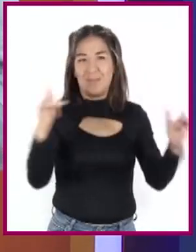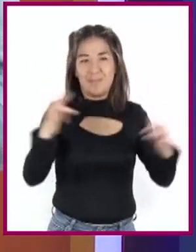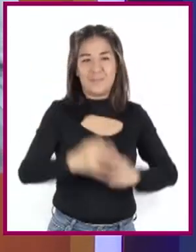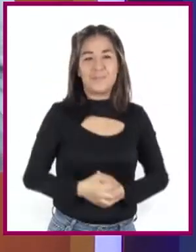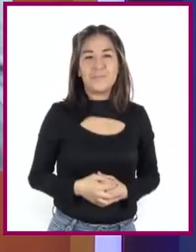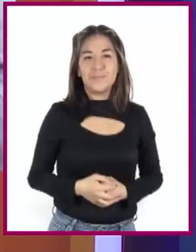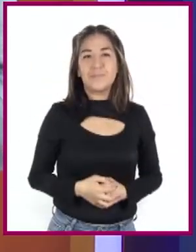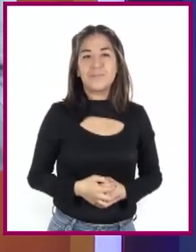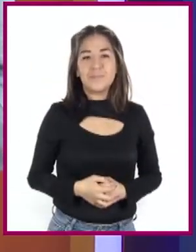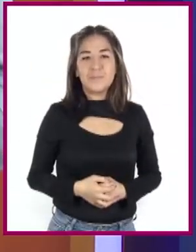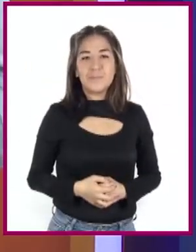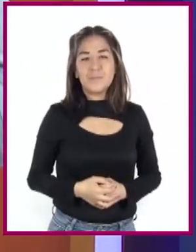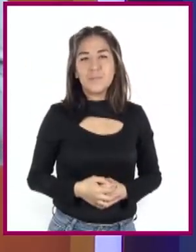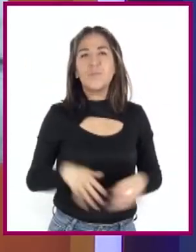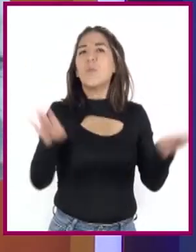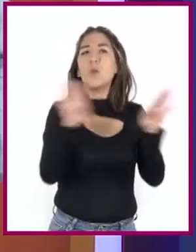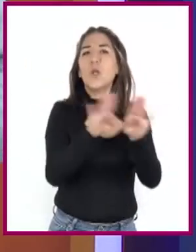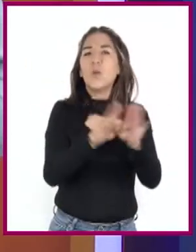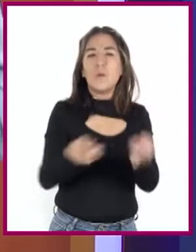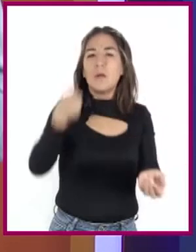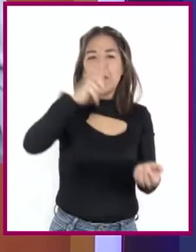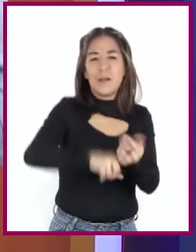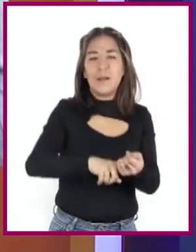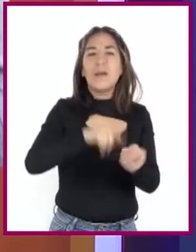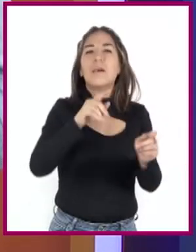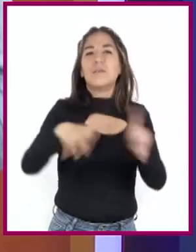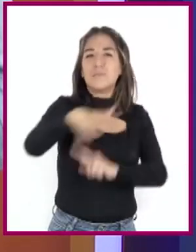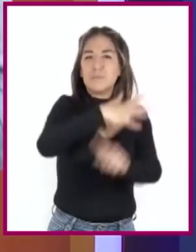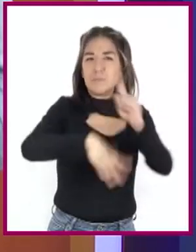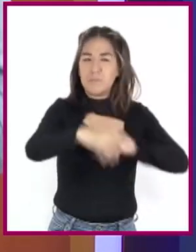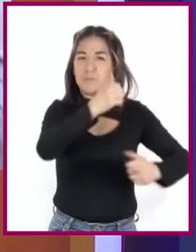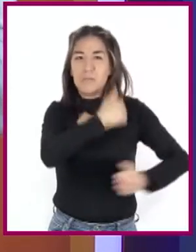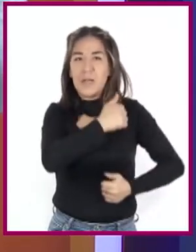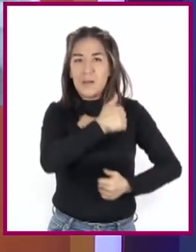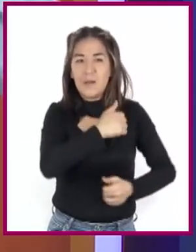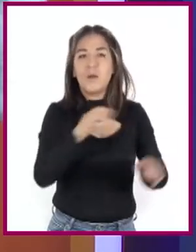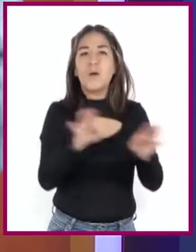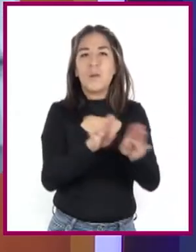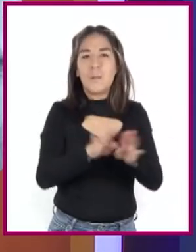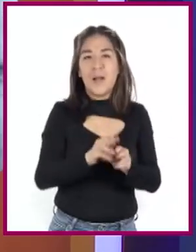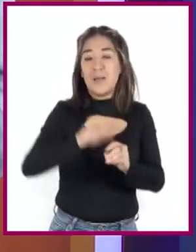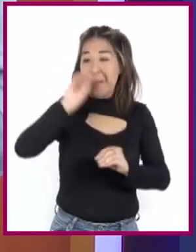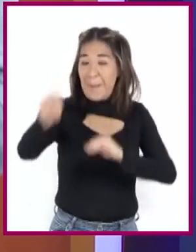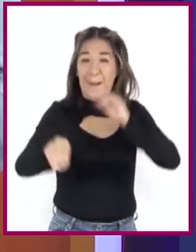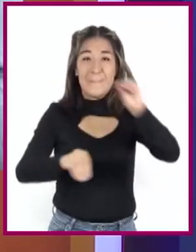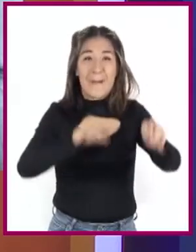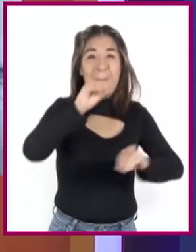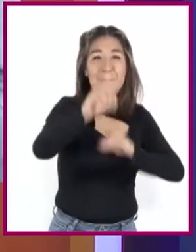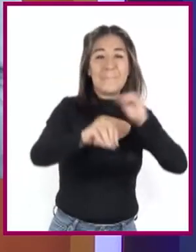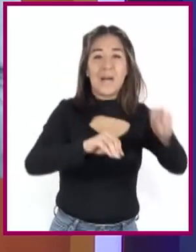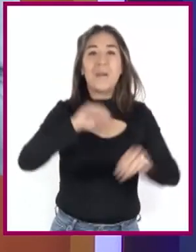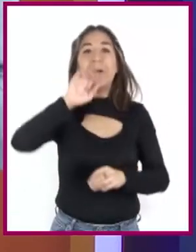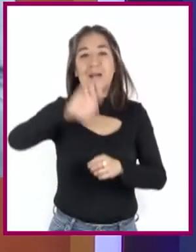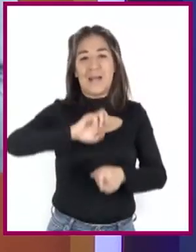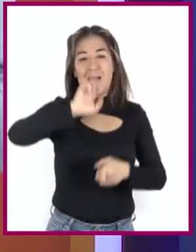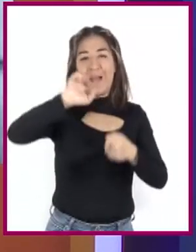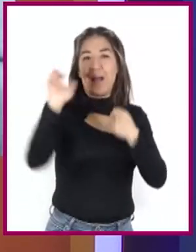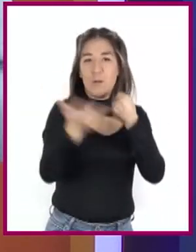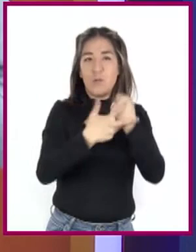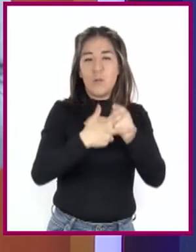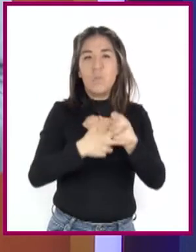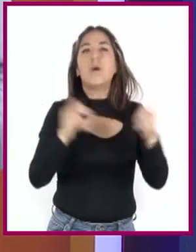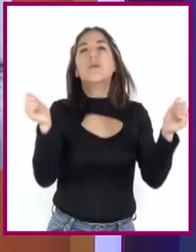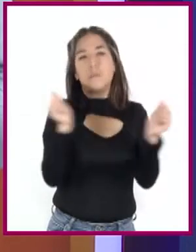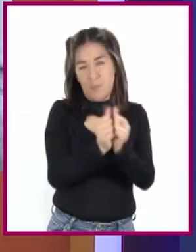El sistema, que resultó ser un éxito en el terreno militar, se extendió por toda Europa, aunque con las modificaciones propias